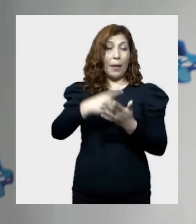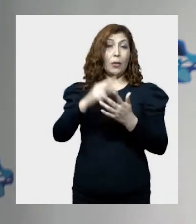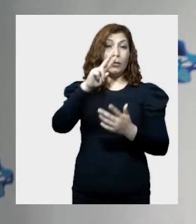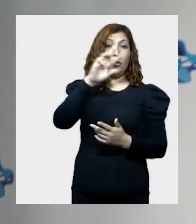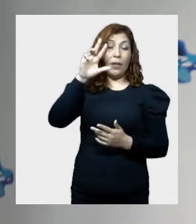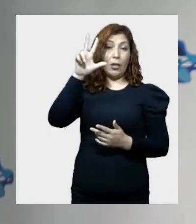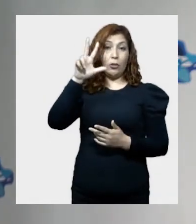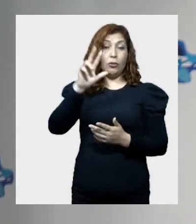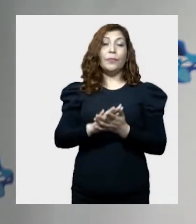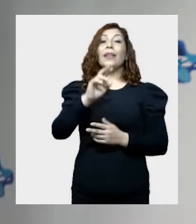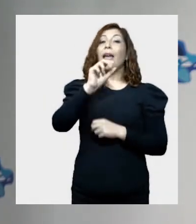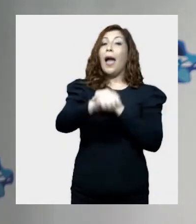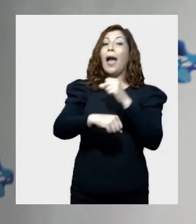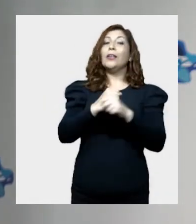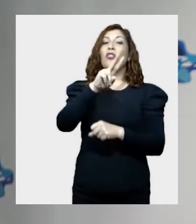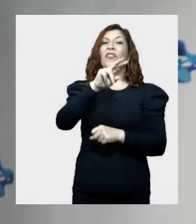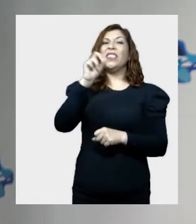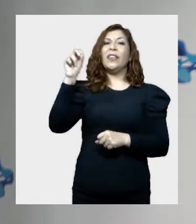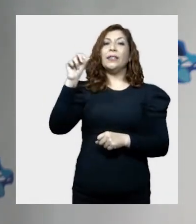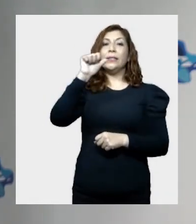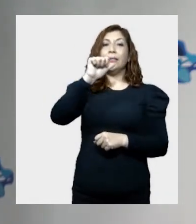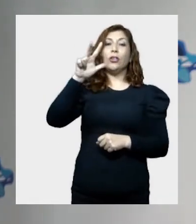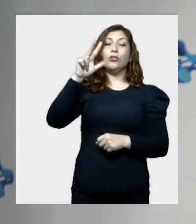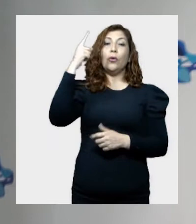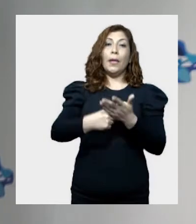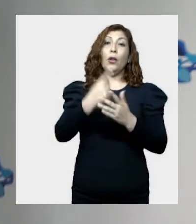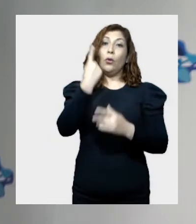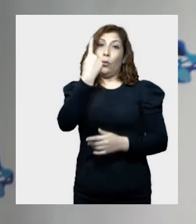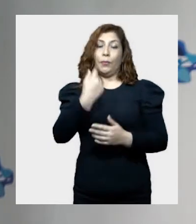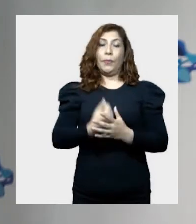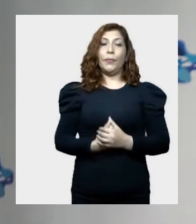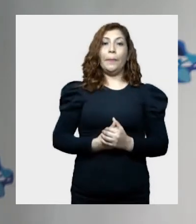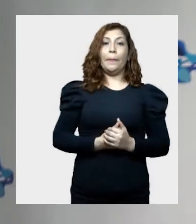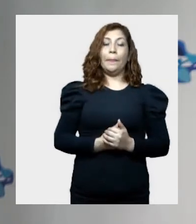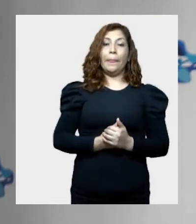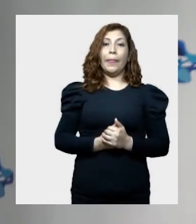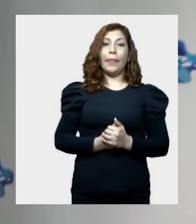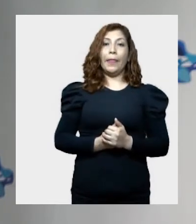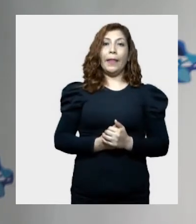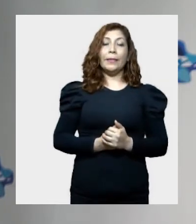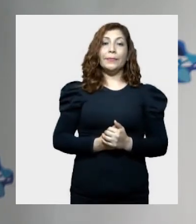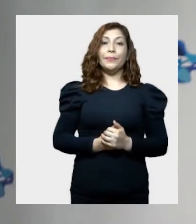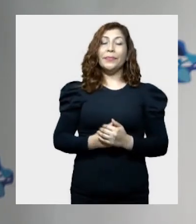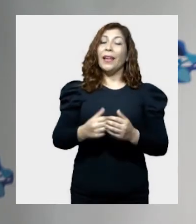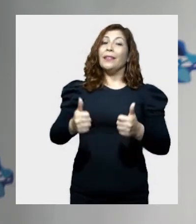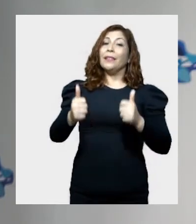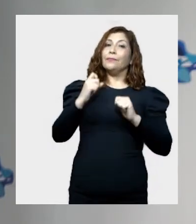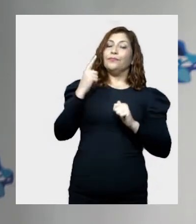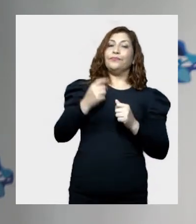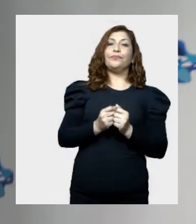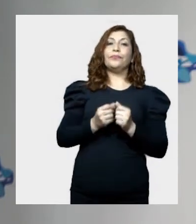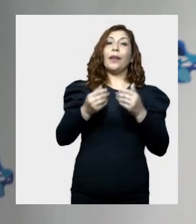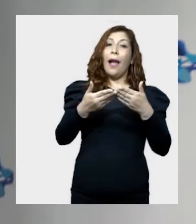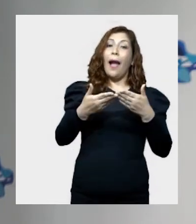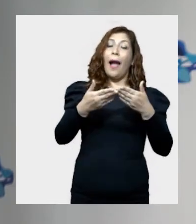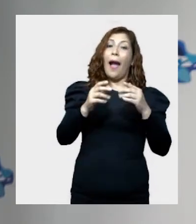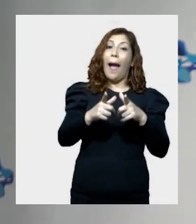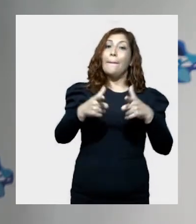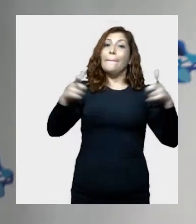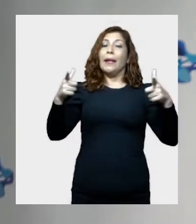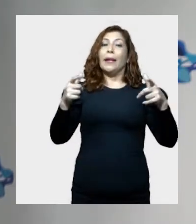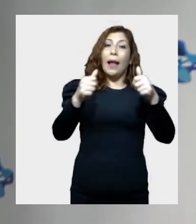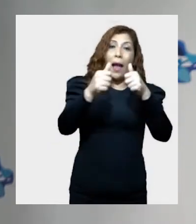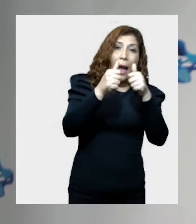85.298 y el 2020 68.001 casos. El desafío fue ampliar el acercamiento hacia